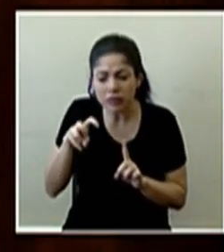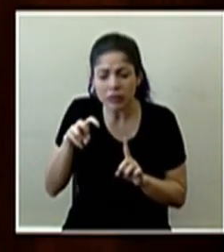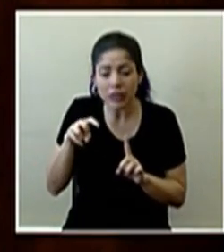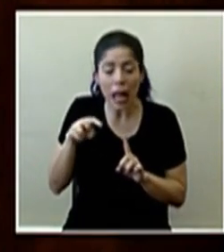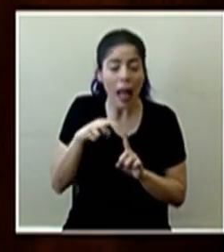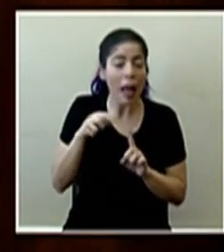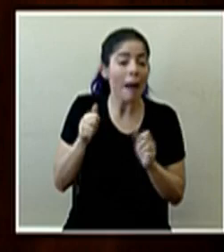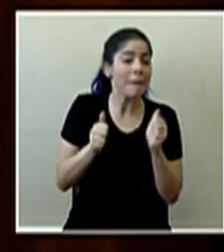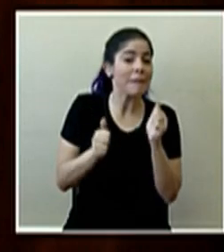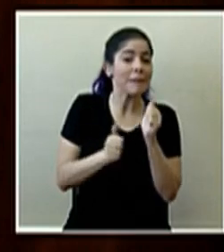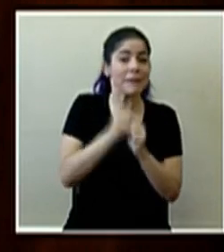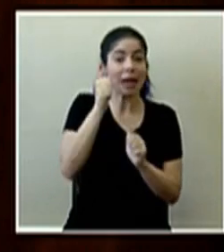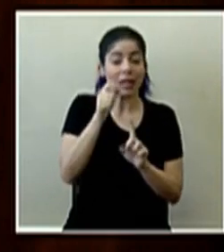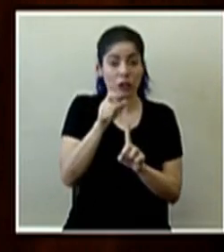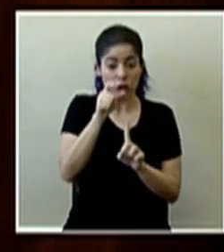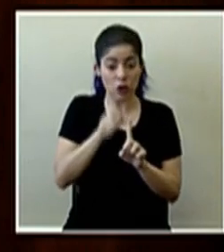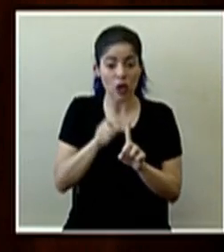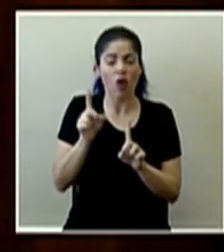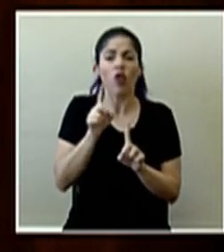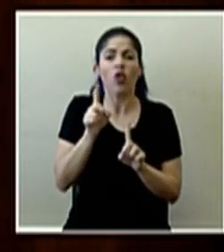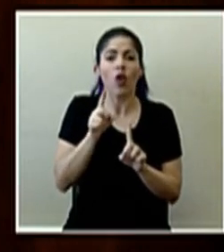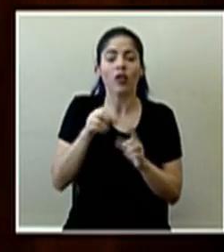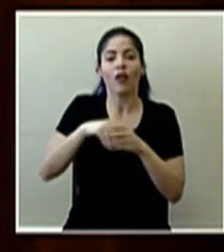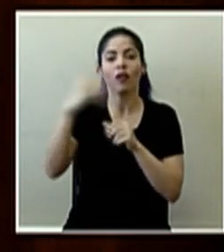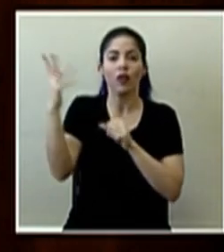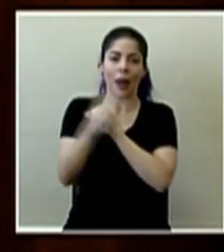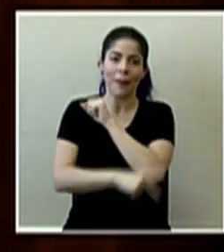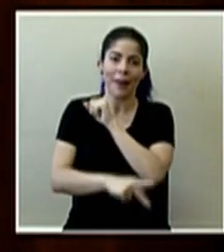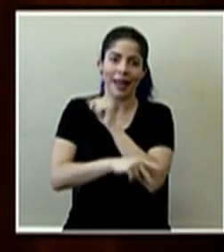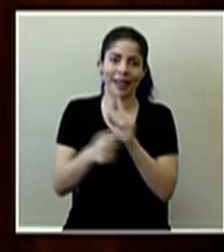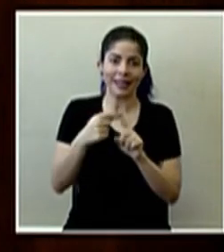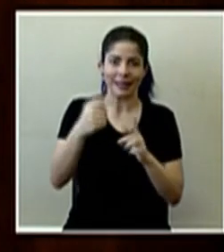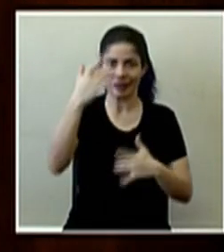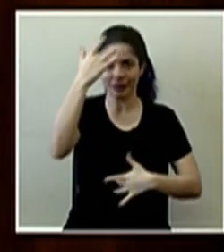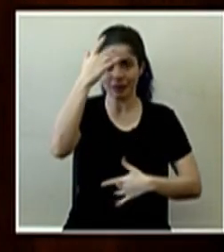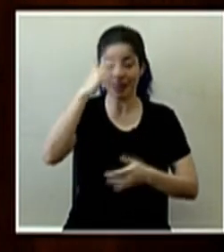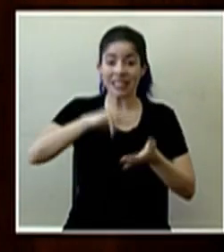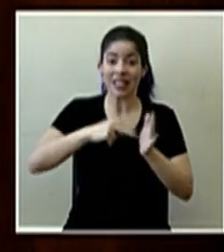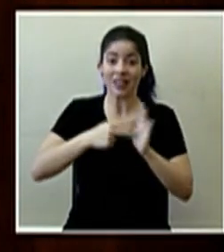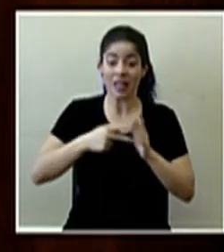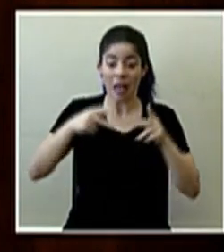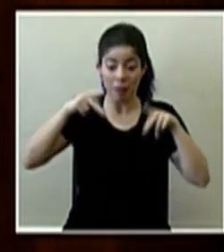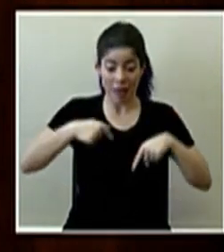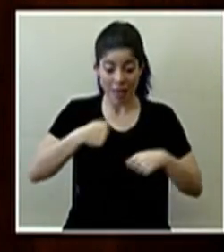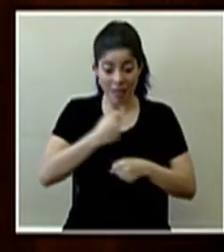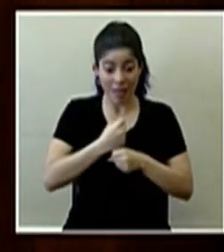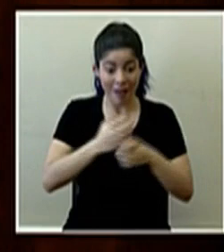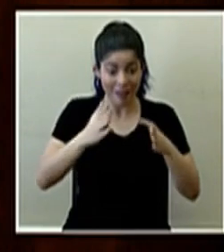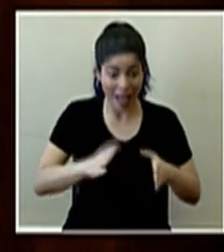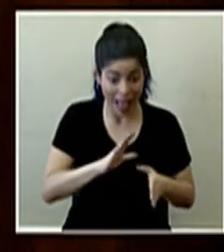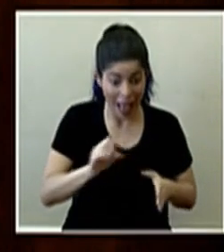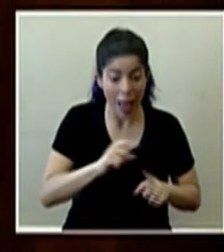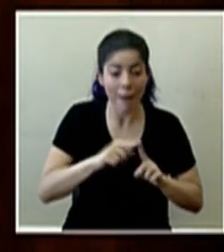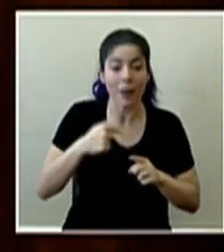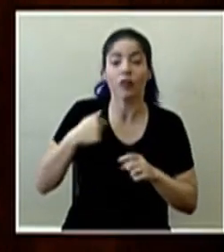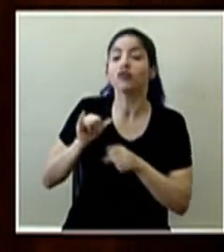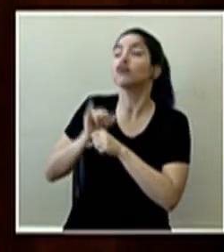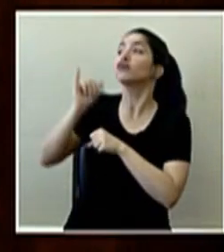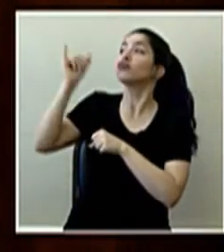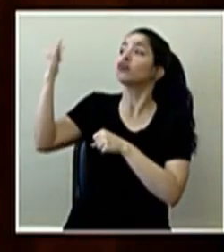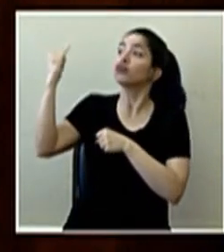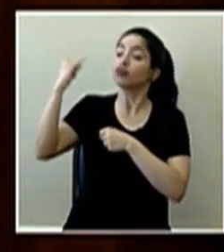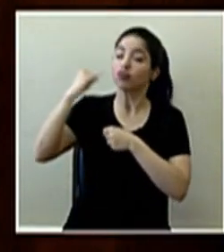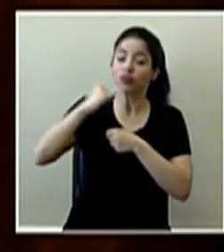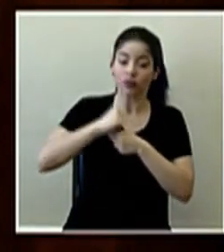la gran mayoría de estos vienen del exterior. Son funcionarios que han viajado al exterior, han regresado,